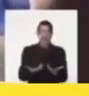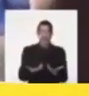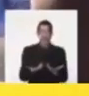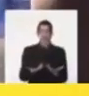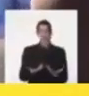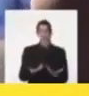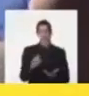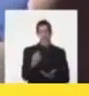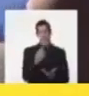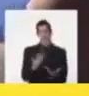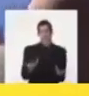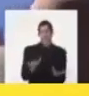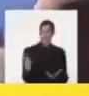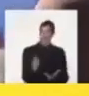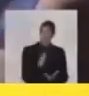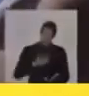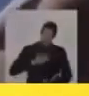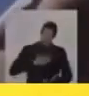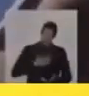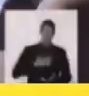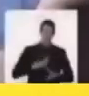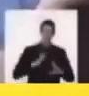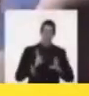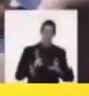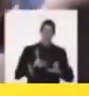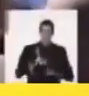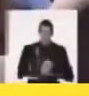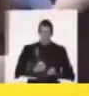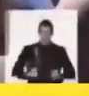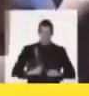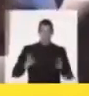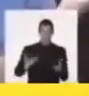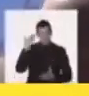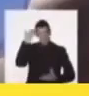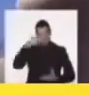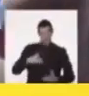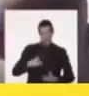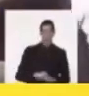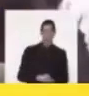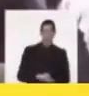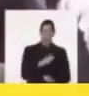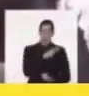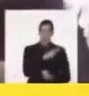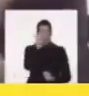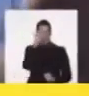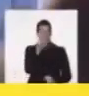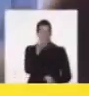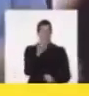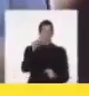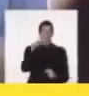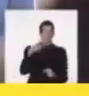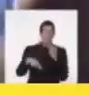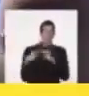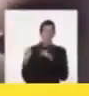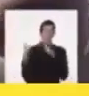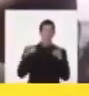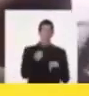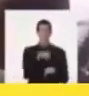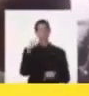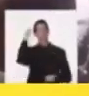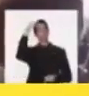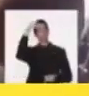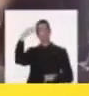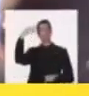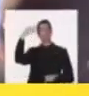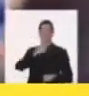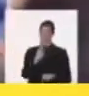caminando por estos pueblos y la gente se queda haciendo su cola y marcando ahí, cayéndose a puñalada para coger un pedazo de pollo?